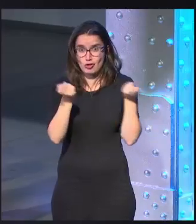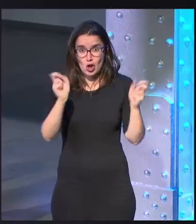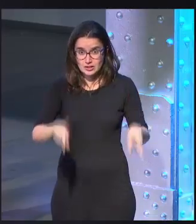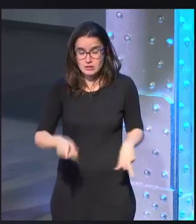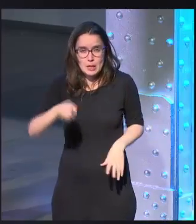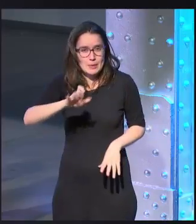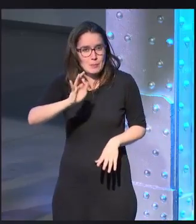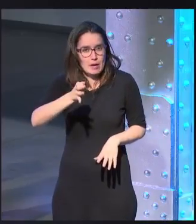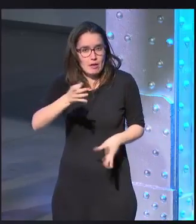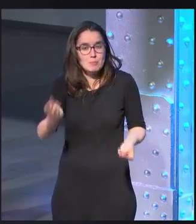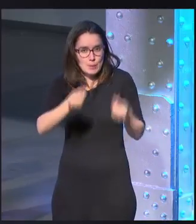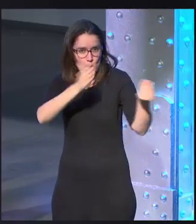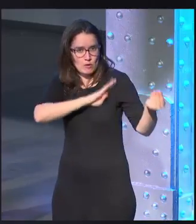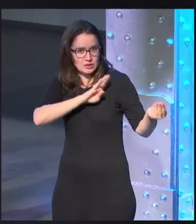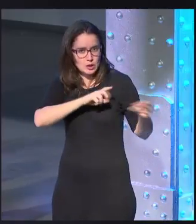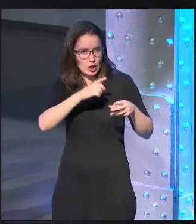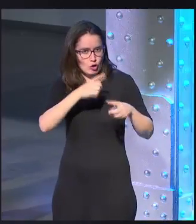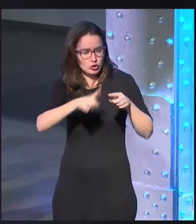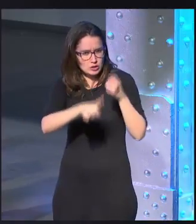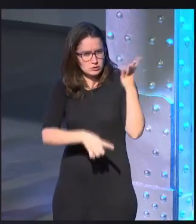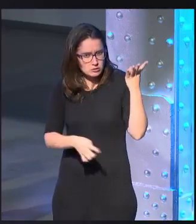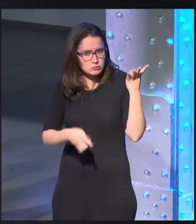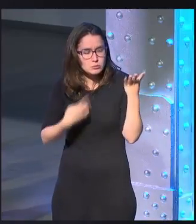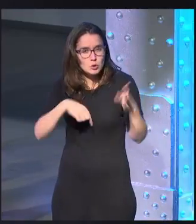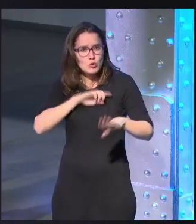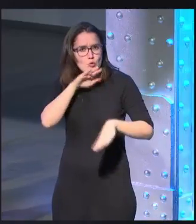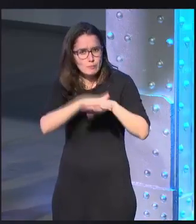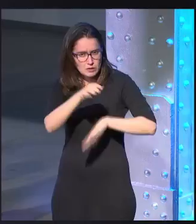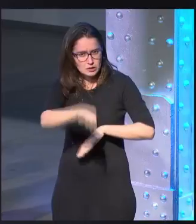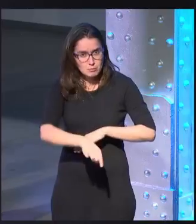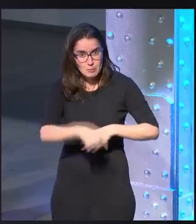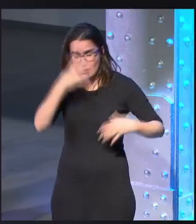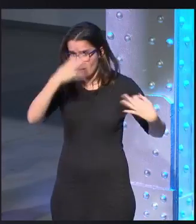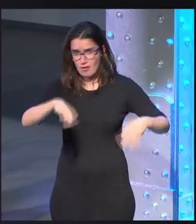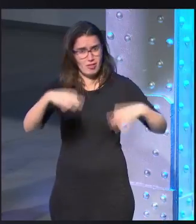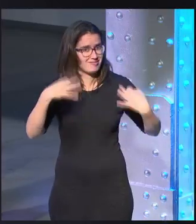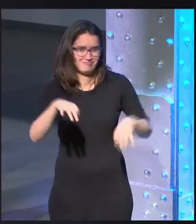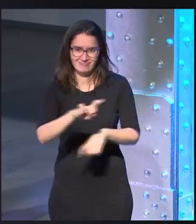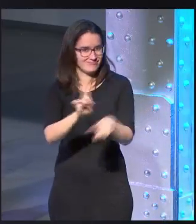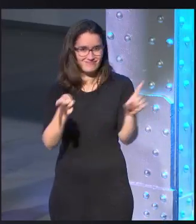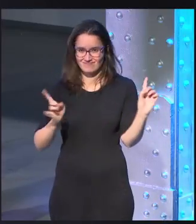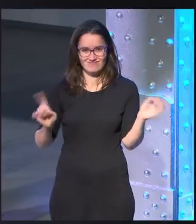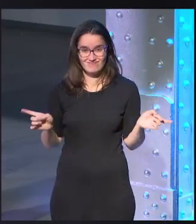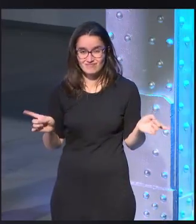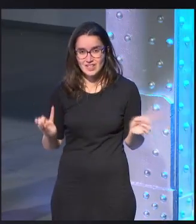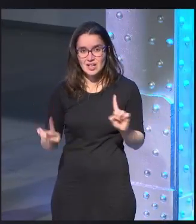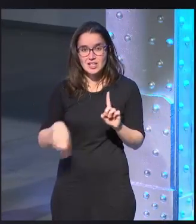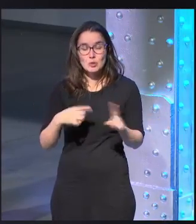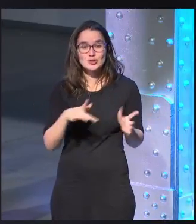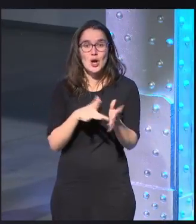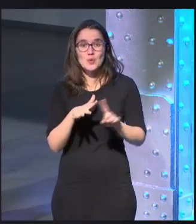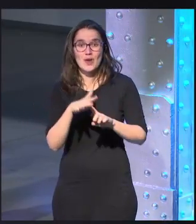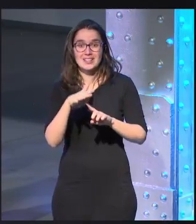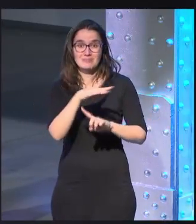Y luego también es verdad que hemos mejorado mucho en muchas cosas, pero somos culpables, no inocentes. Y luego estamos metidos en un